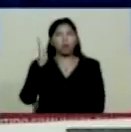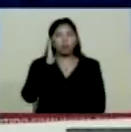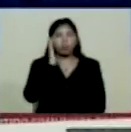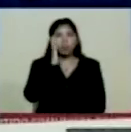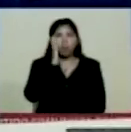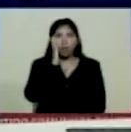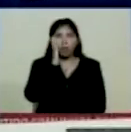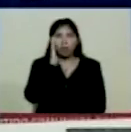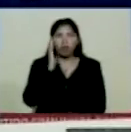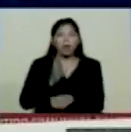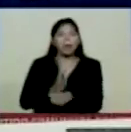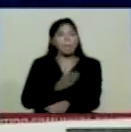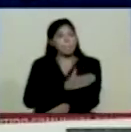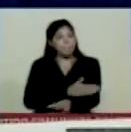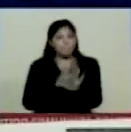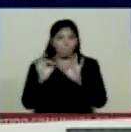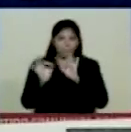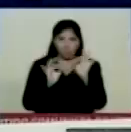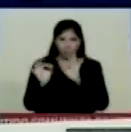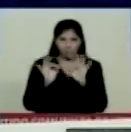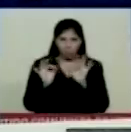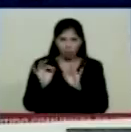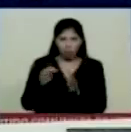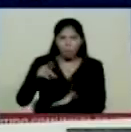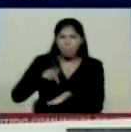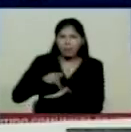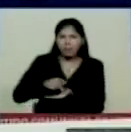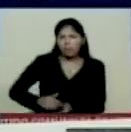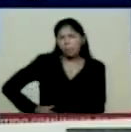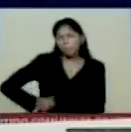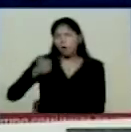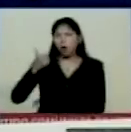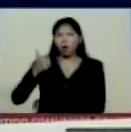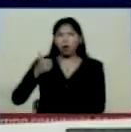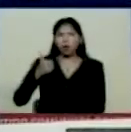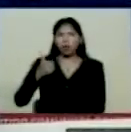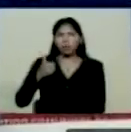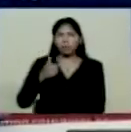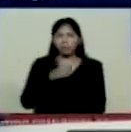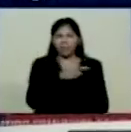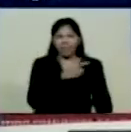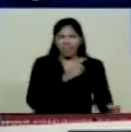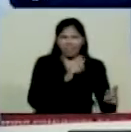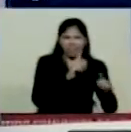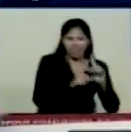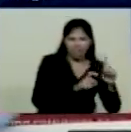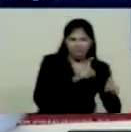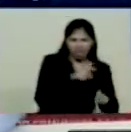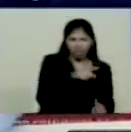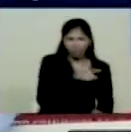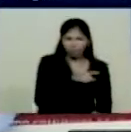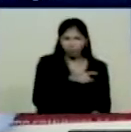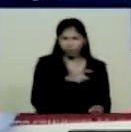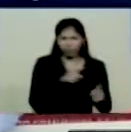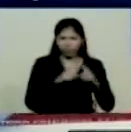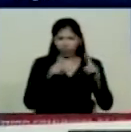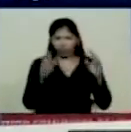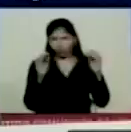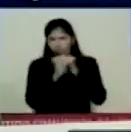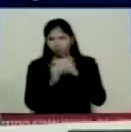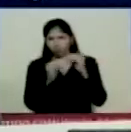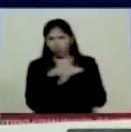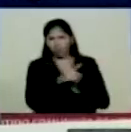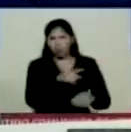preparamos para una alta participación, muy por el contrario de lo que decían Luis Vicente León y el otro, y Prodavinci, y todos